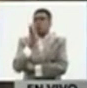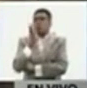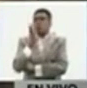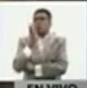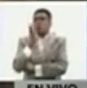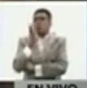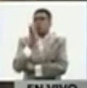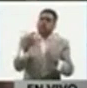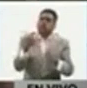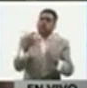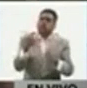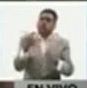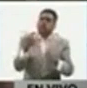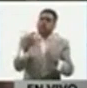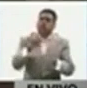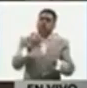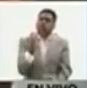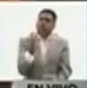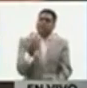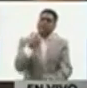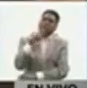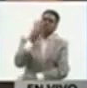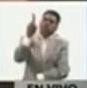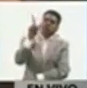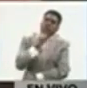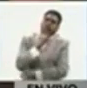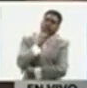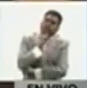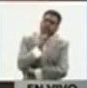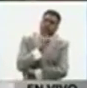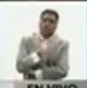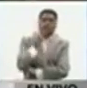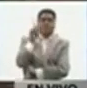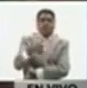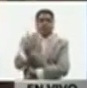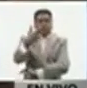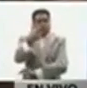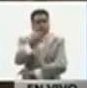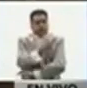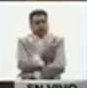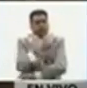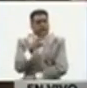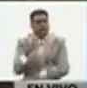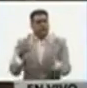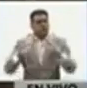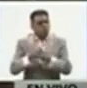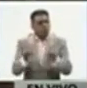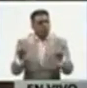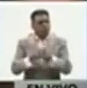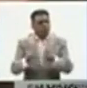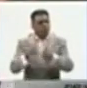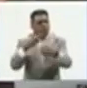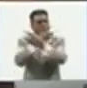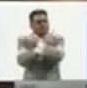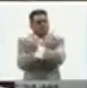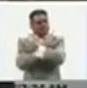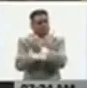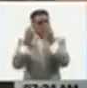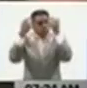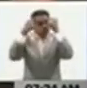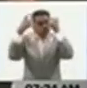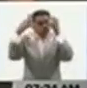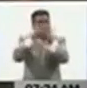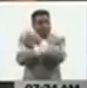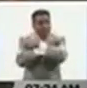financiar tanta campaña publicitaria y aparte que por allí se inyecta un veneno interesante. No se hace periodismo en muchas de estas páginas, sino simplemente se